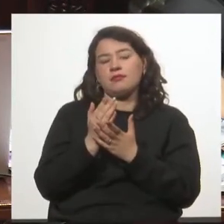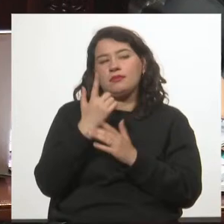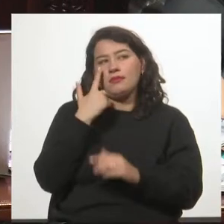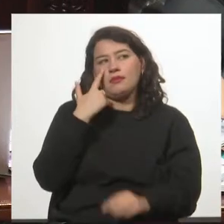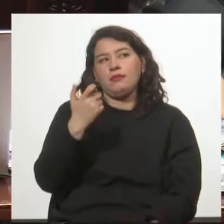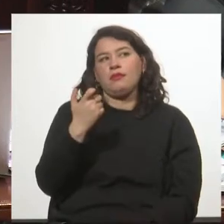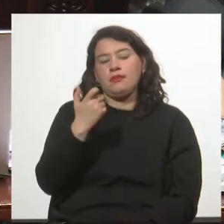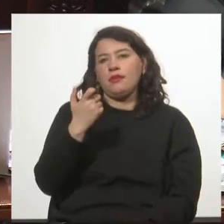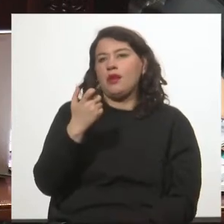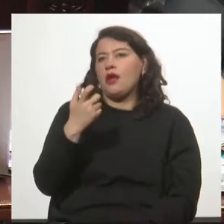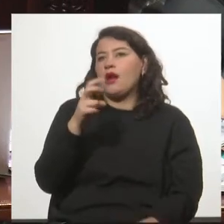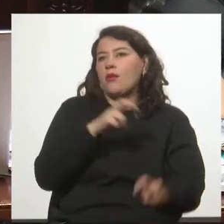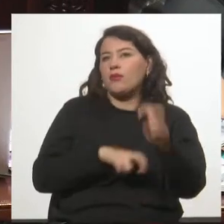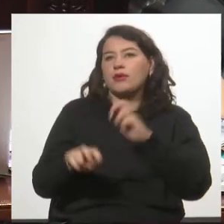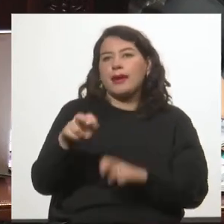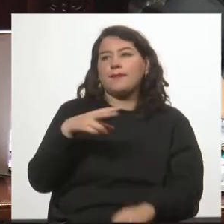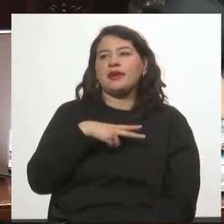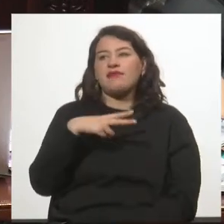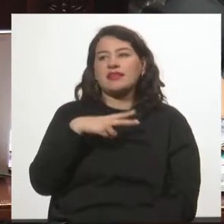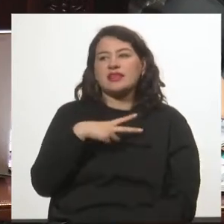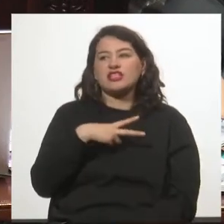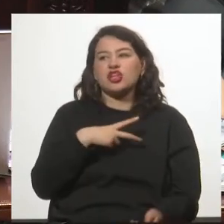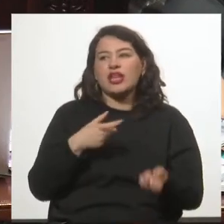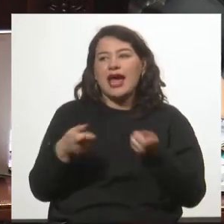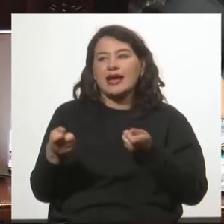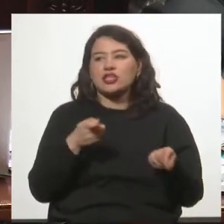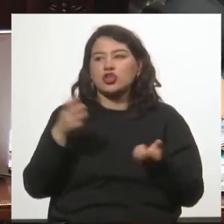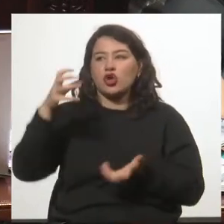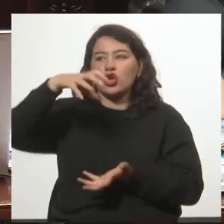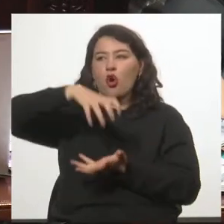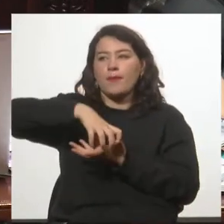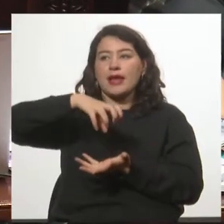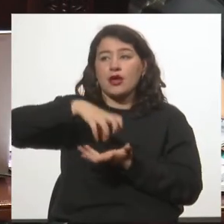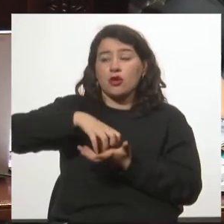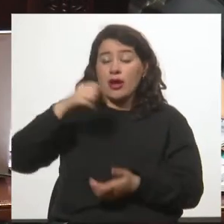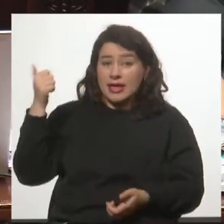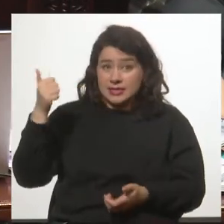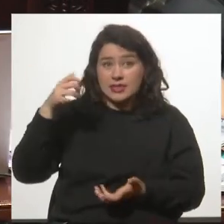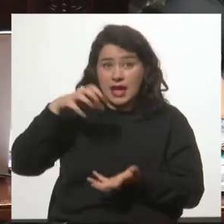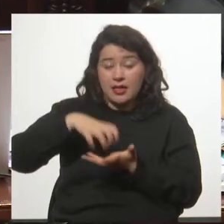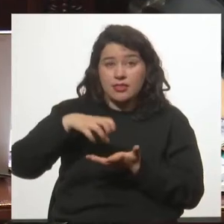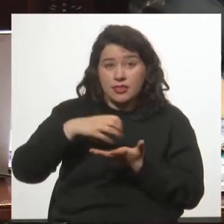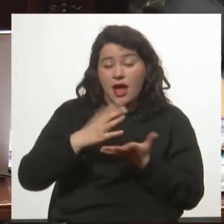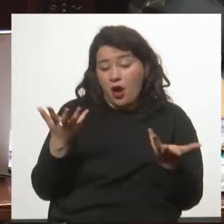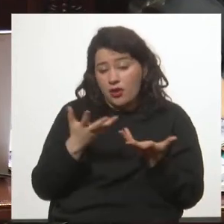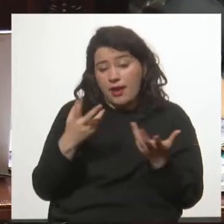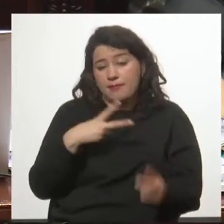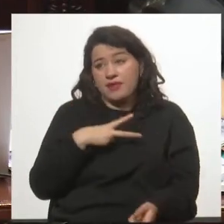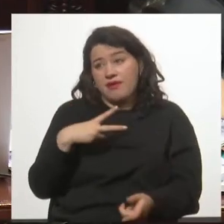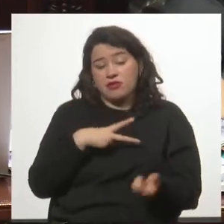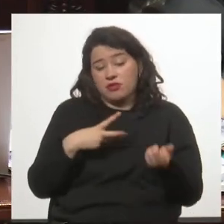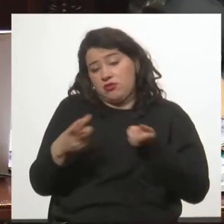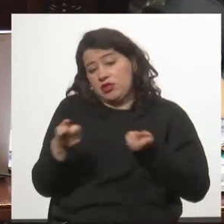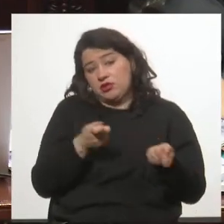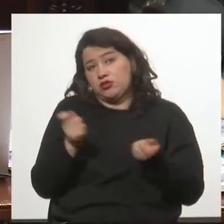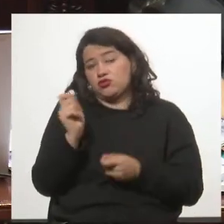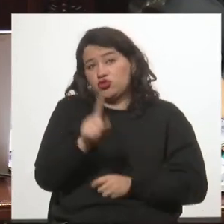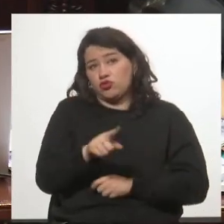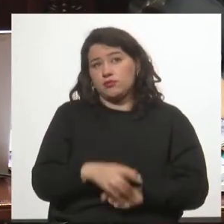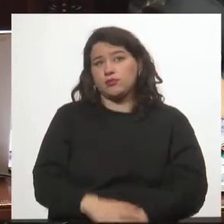hizo fue una privatización de la gestión del complejo este complejo está privatizado fue privatizado en su gestión